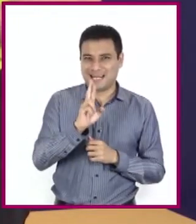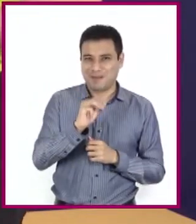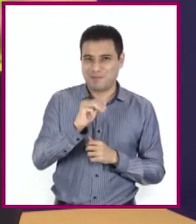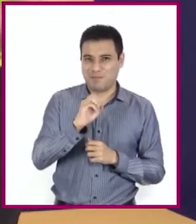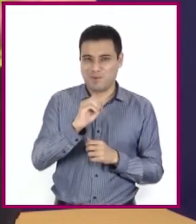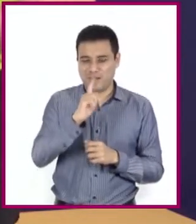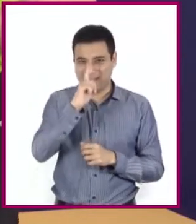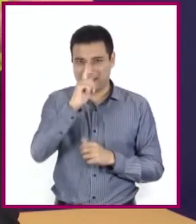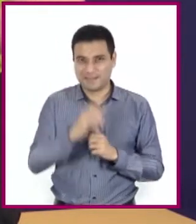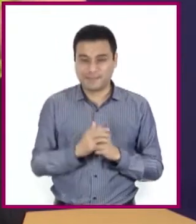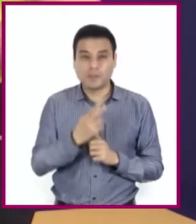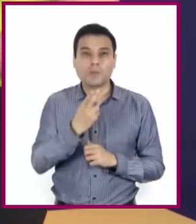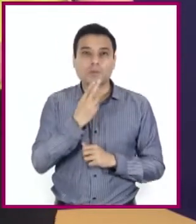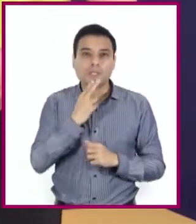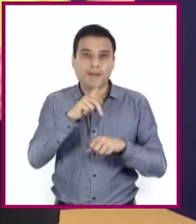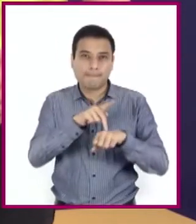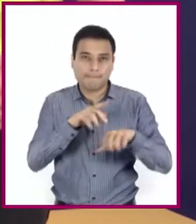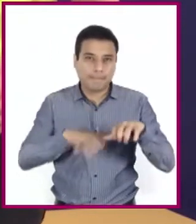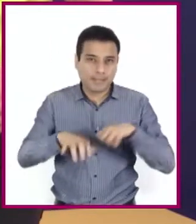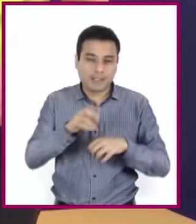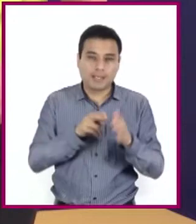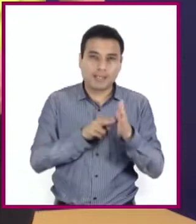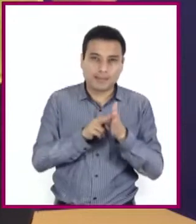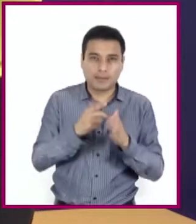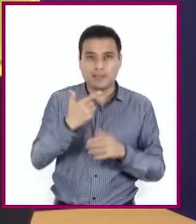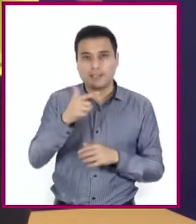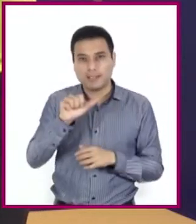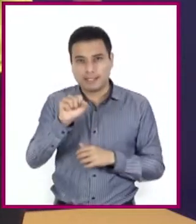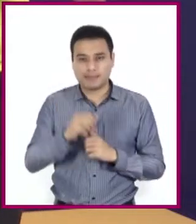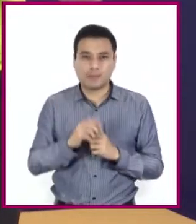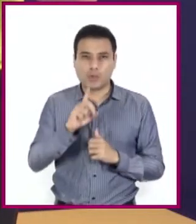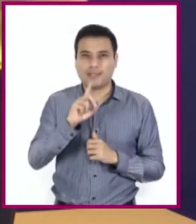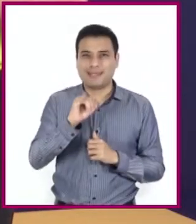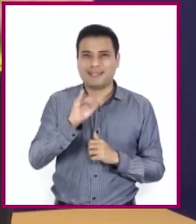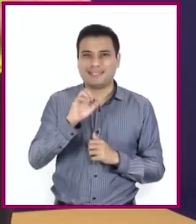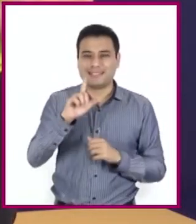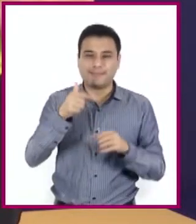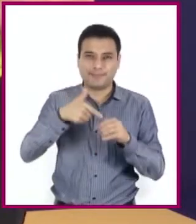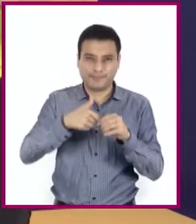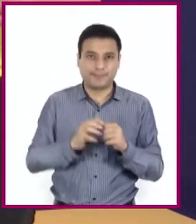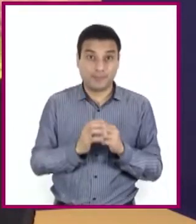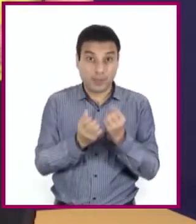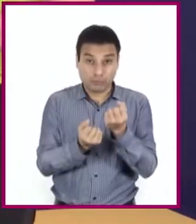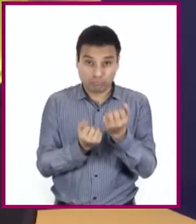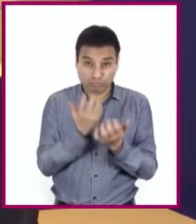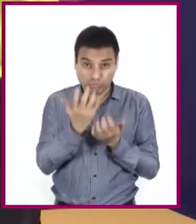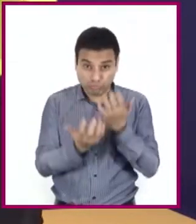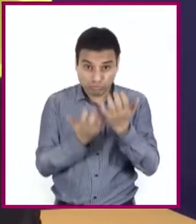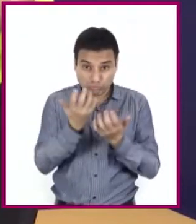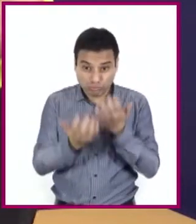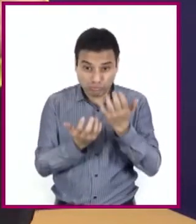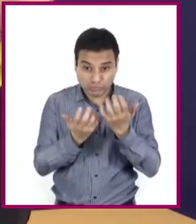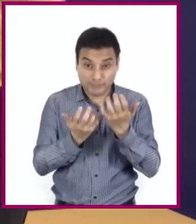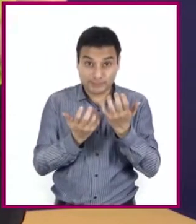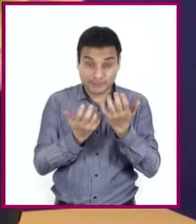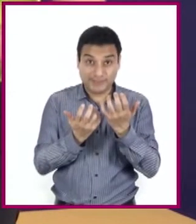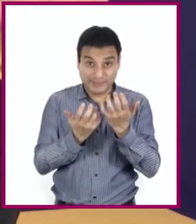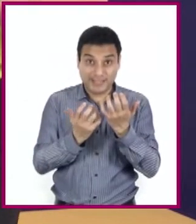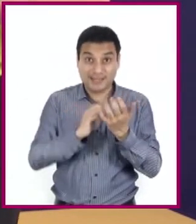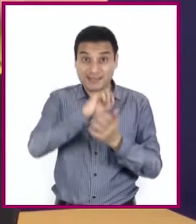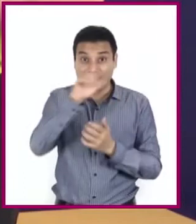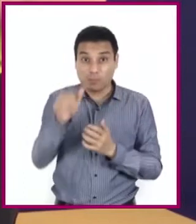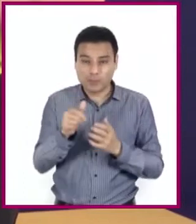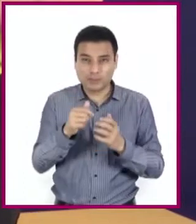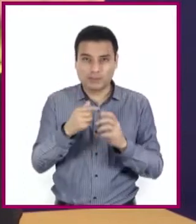las que funcionan con carbón, diésel y gas natural. En estas centrales se quema el combustible fósil y al quemarse elevan